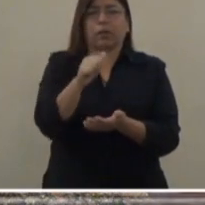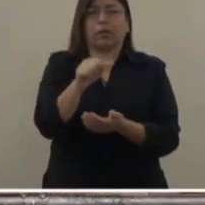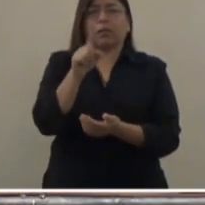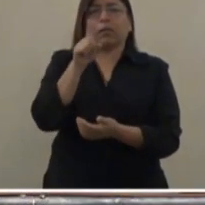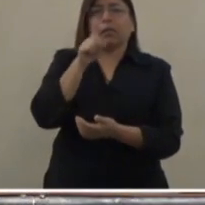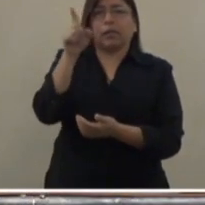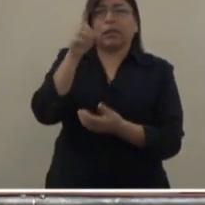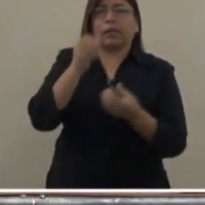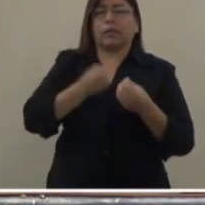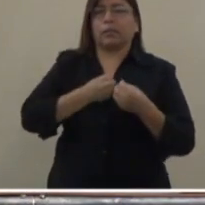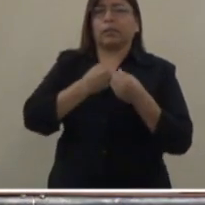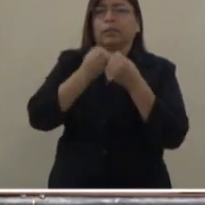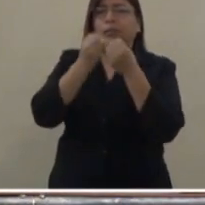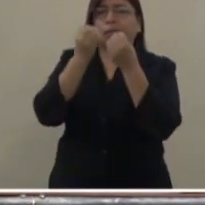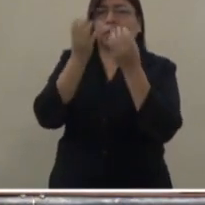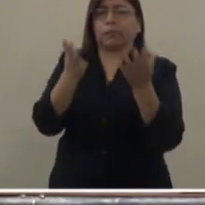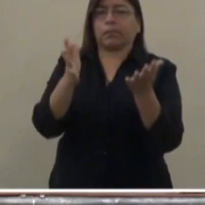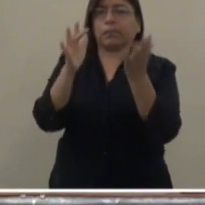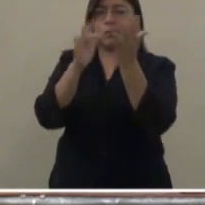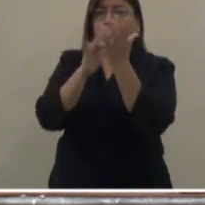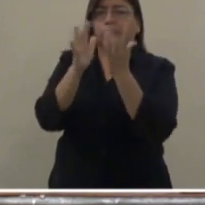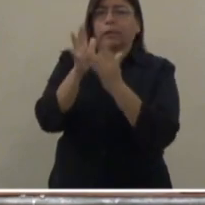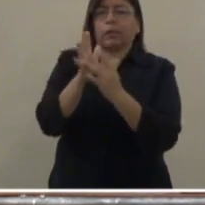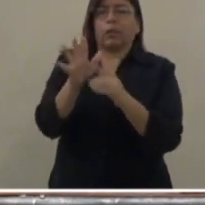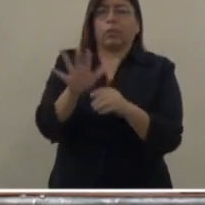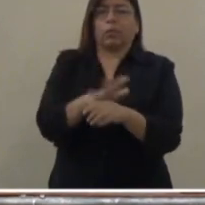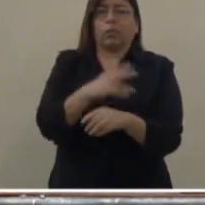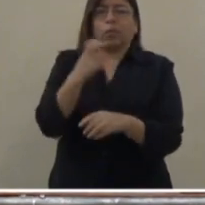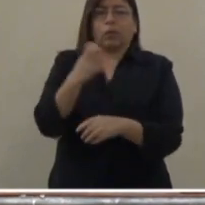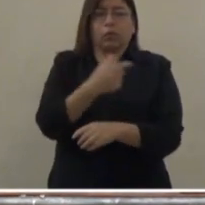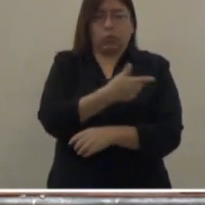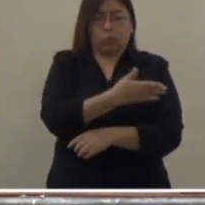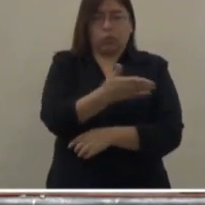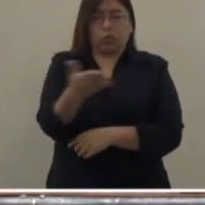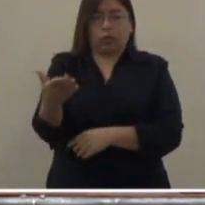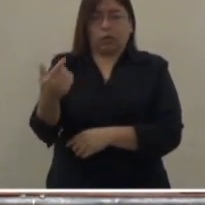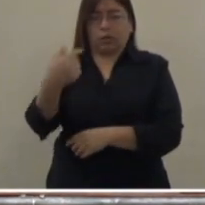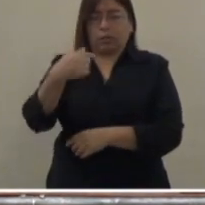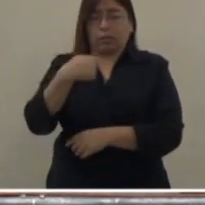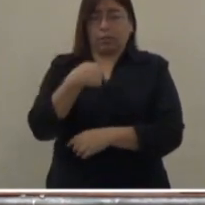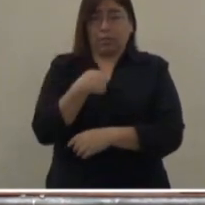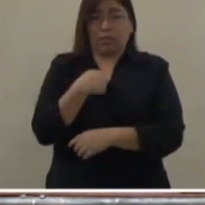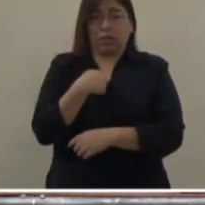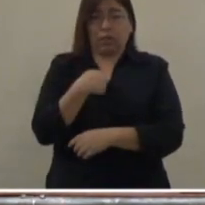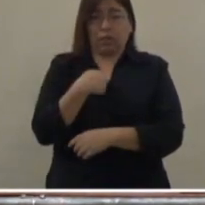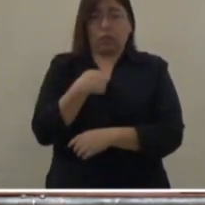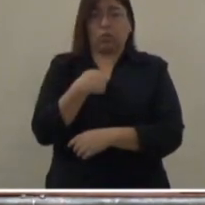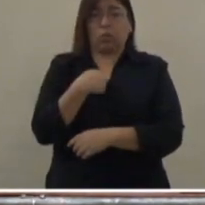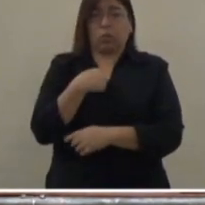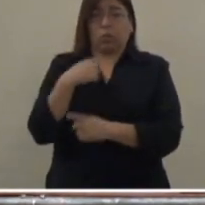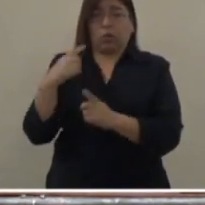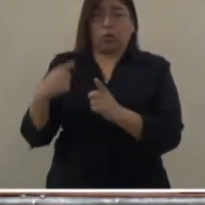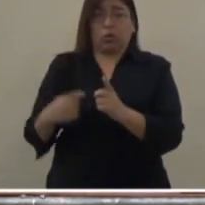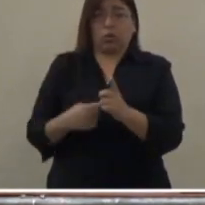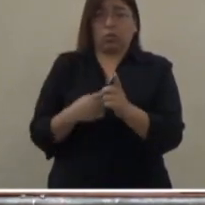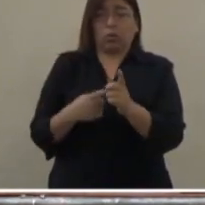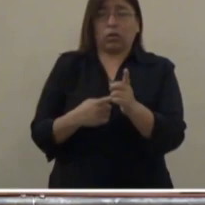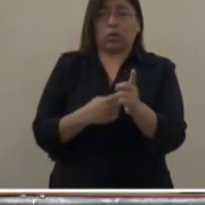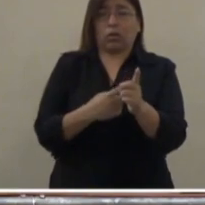Esta es la bondad del Señor, y por eso ustedes y yo somos discípulos de